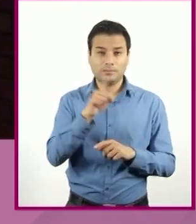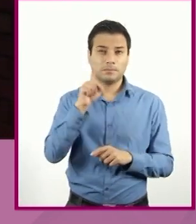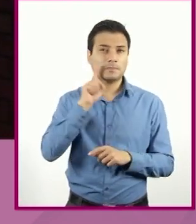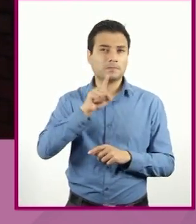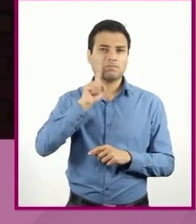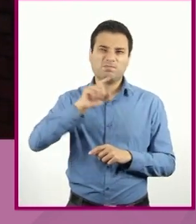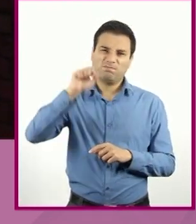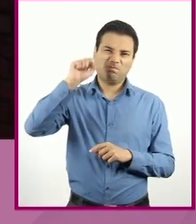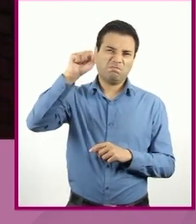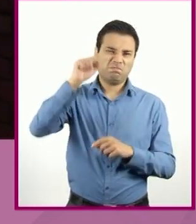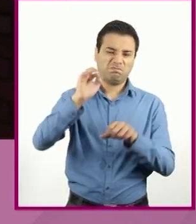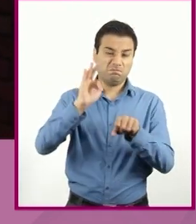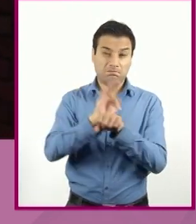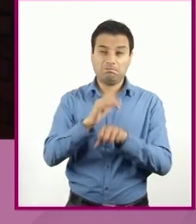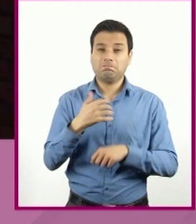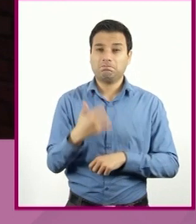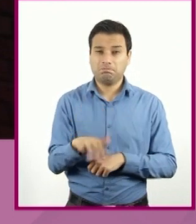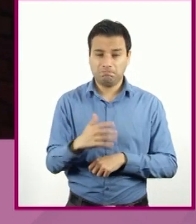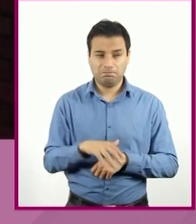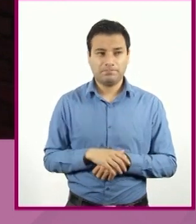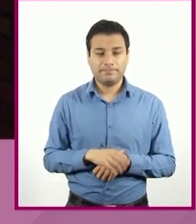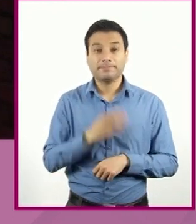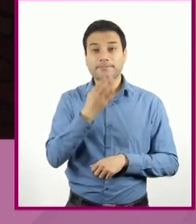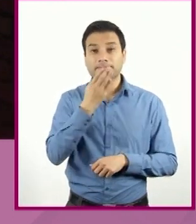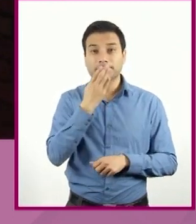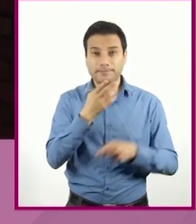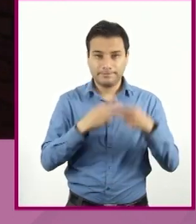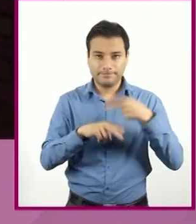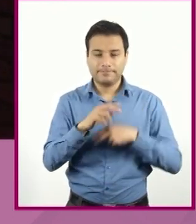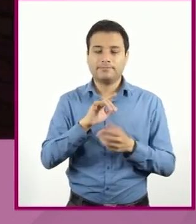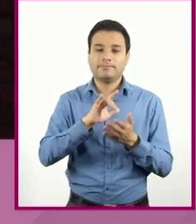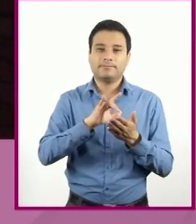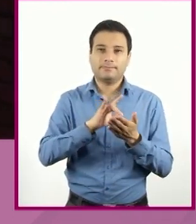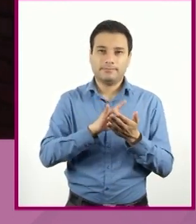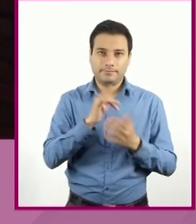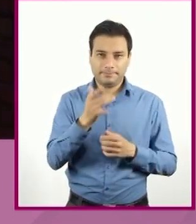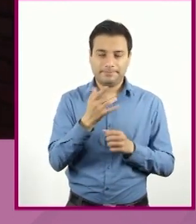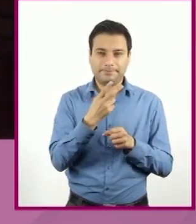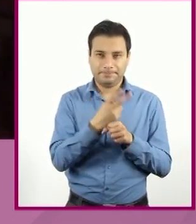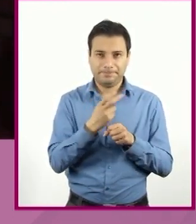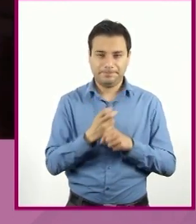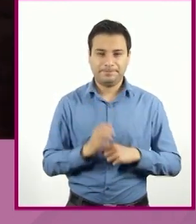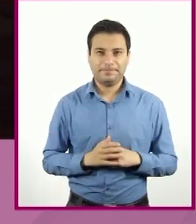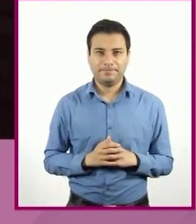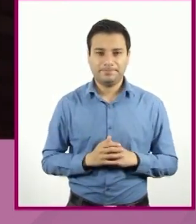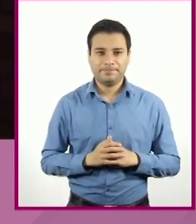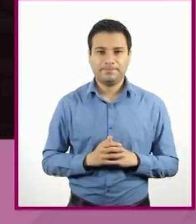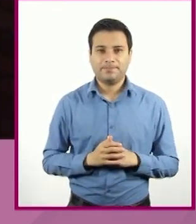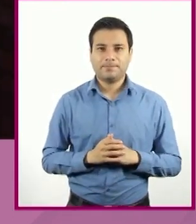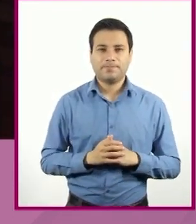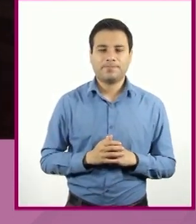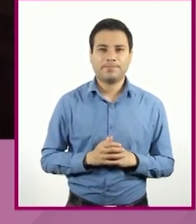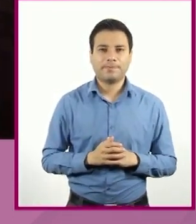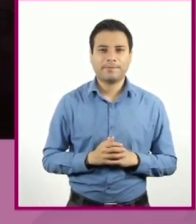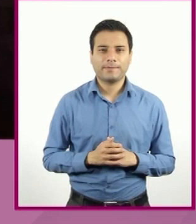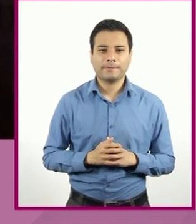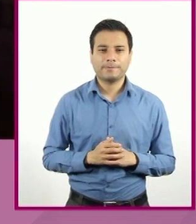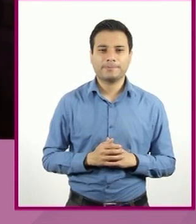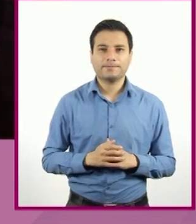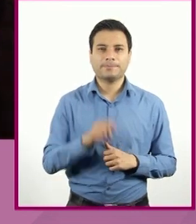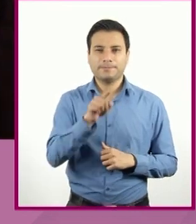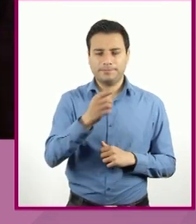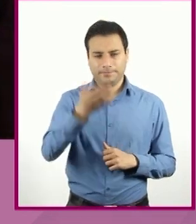feminismo latinoamericano. ¡Bienvenida! Gracias por invitarme. Francisco, pasa al balcón, por